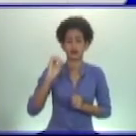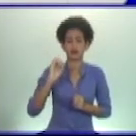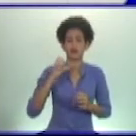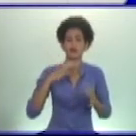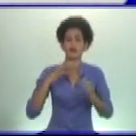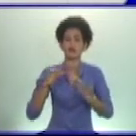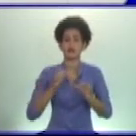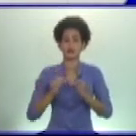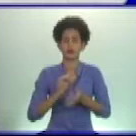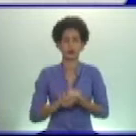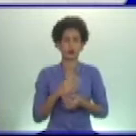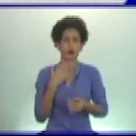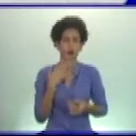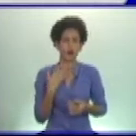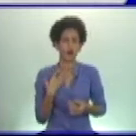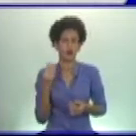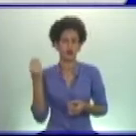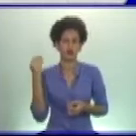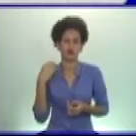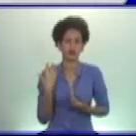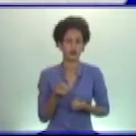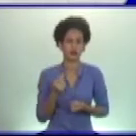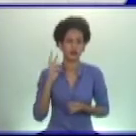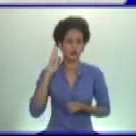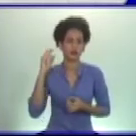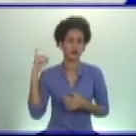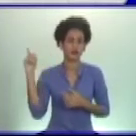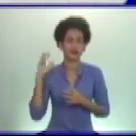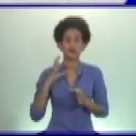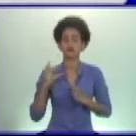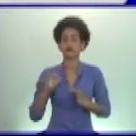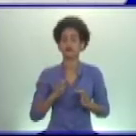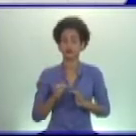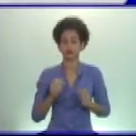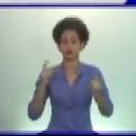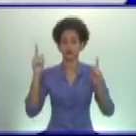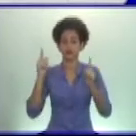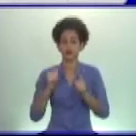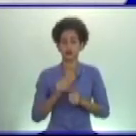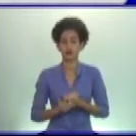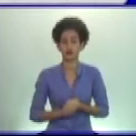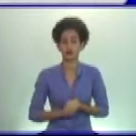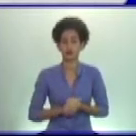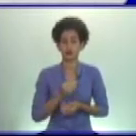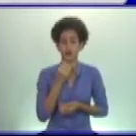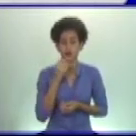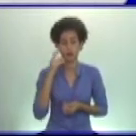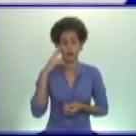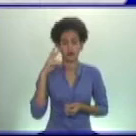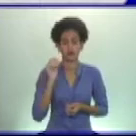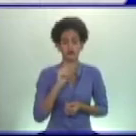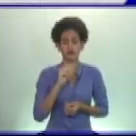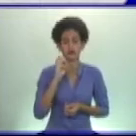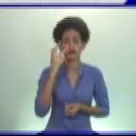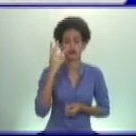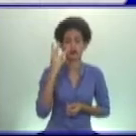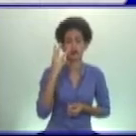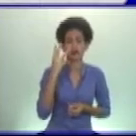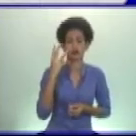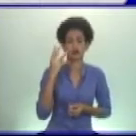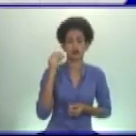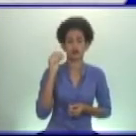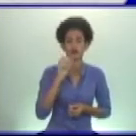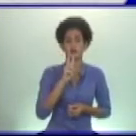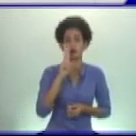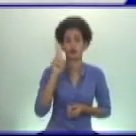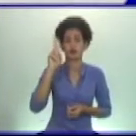Ahora, ¿cómo lo hallamos? Recordemos que esta función es simétrica. Vamos a buscar aquí, tenemos 3 cuadritos, o sea, 3 unidades,